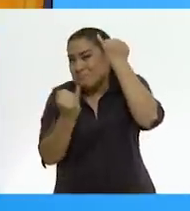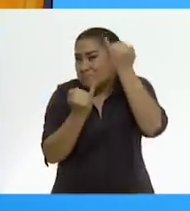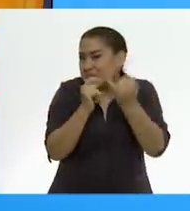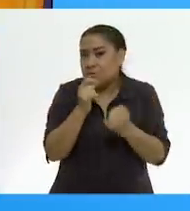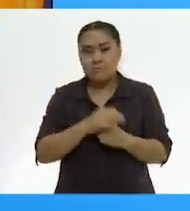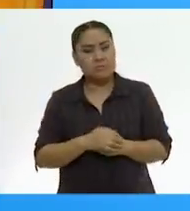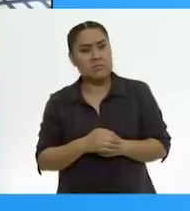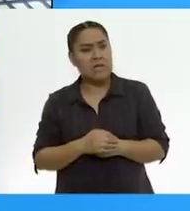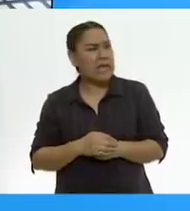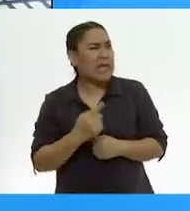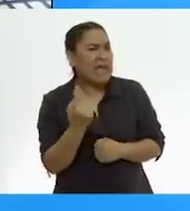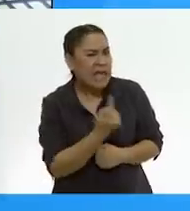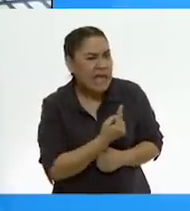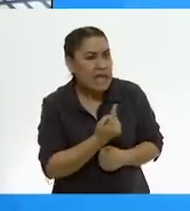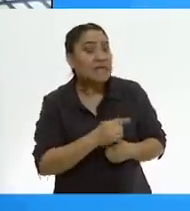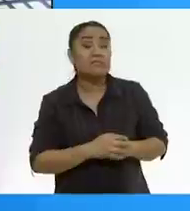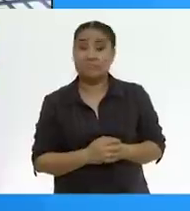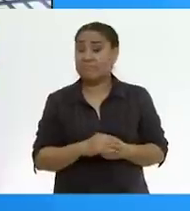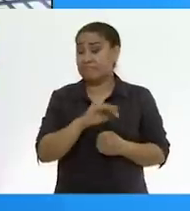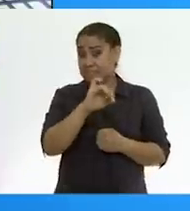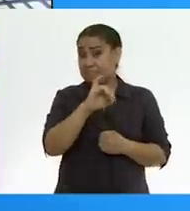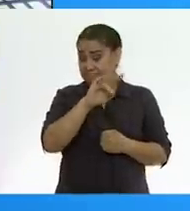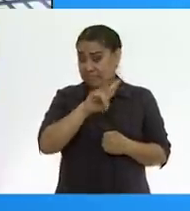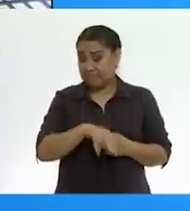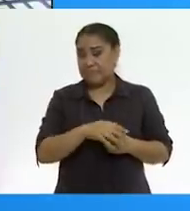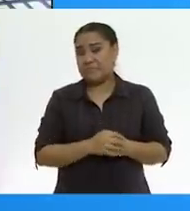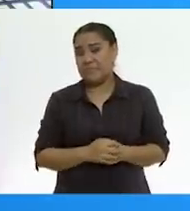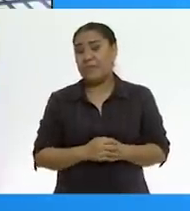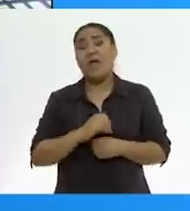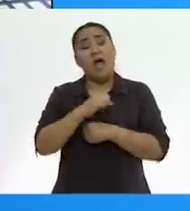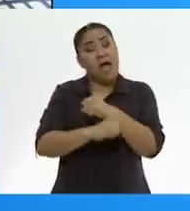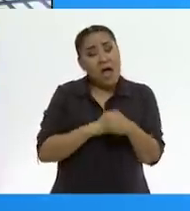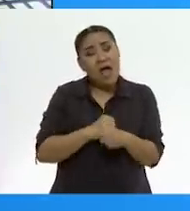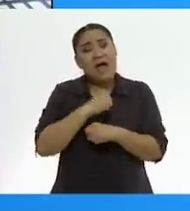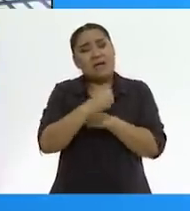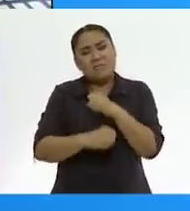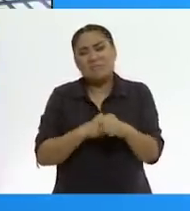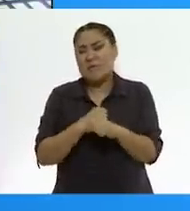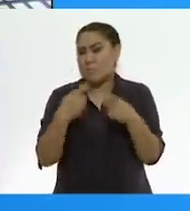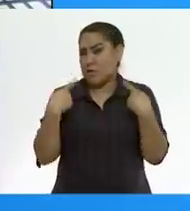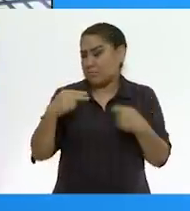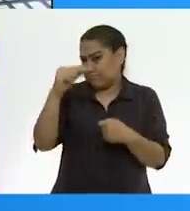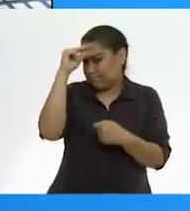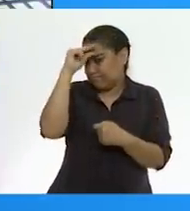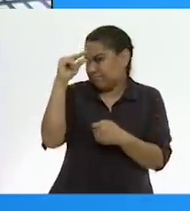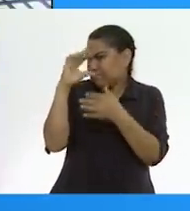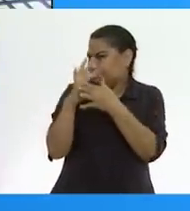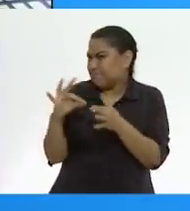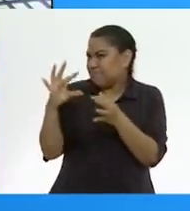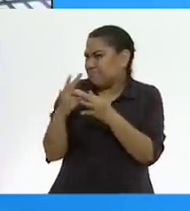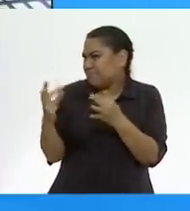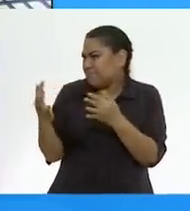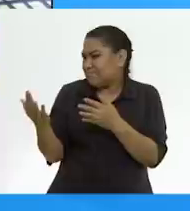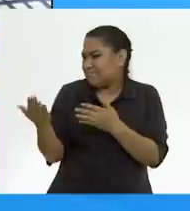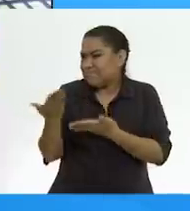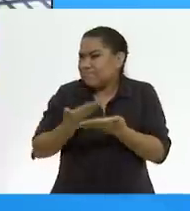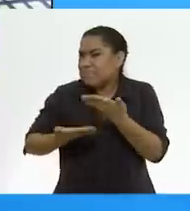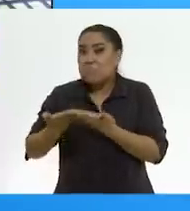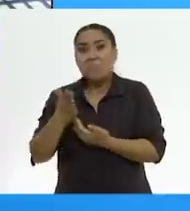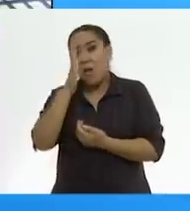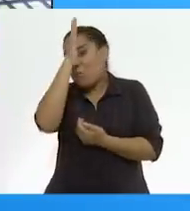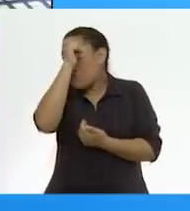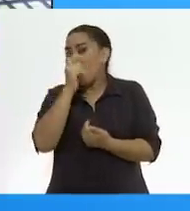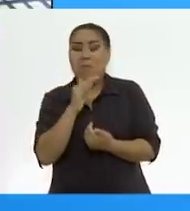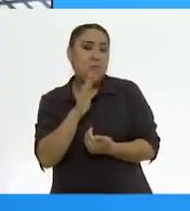¿Qué? Así es. Durante años, los sabios han hablado del tema sin lograr un acuerdo. Tanta ha